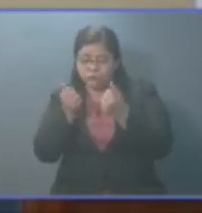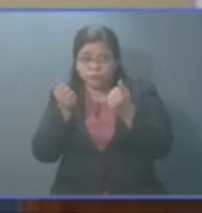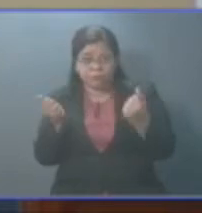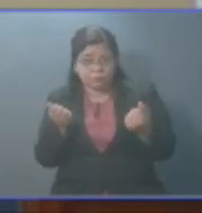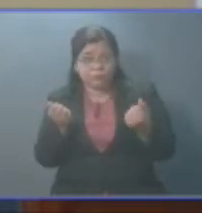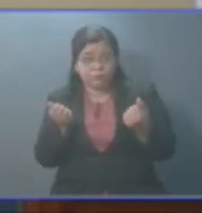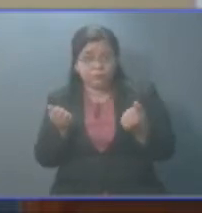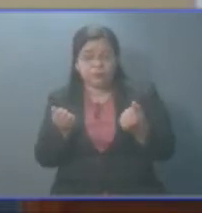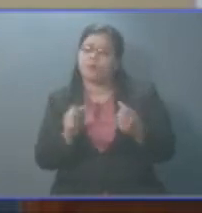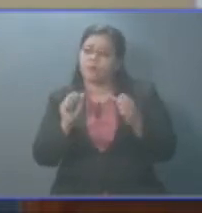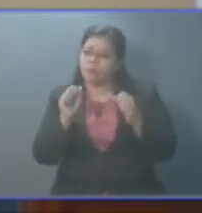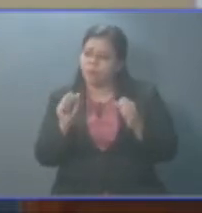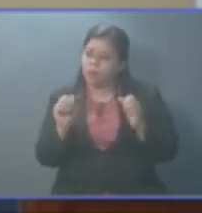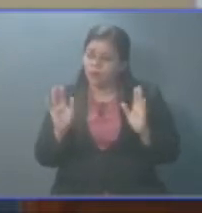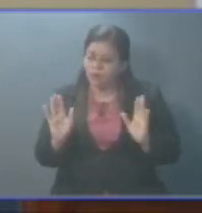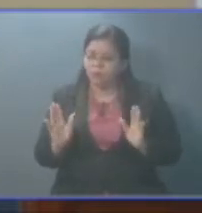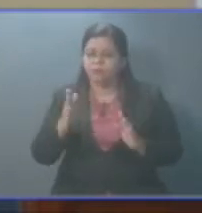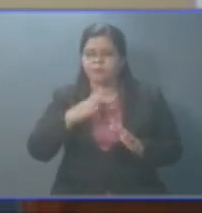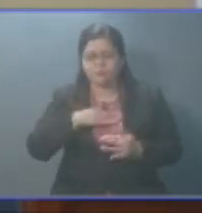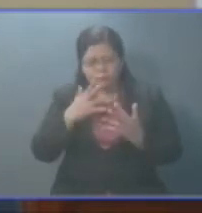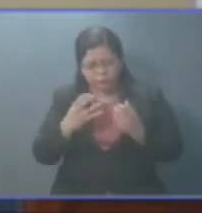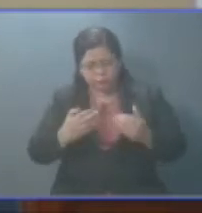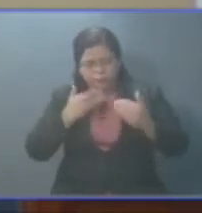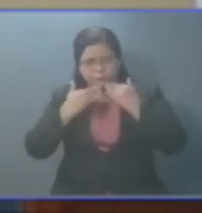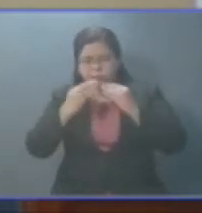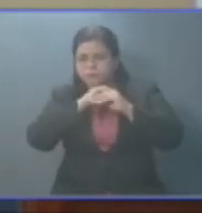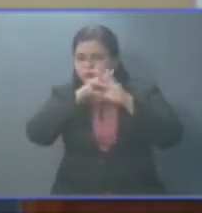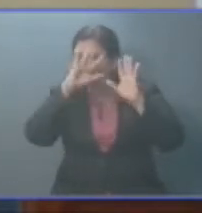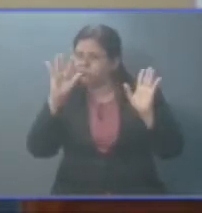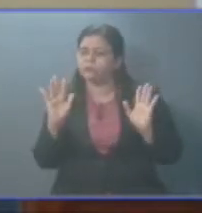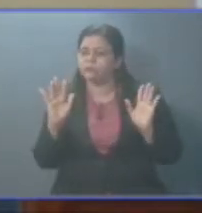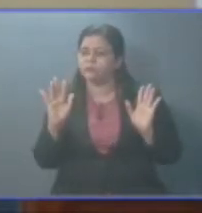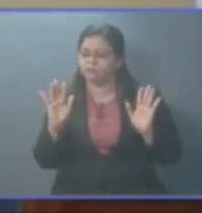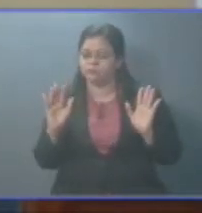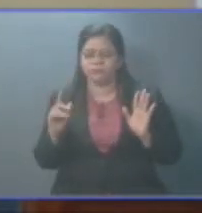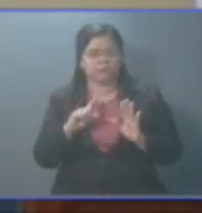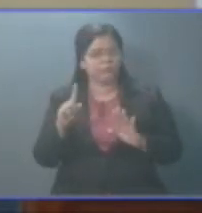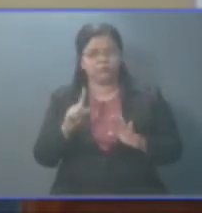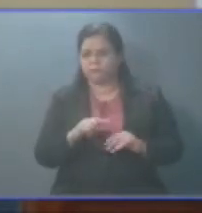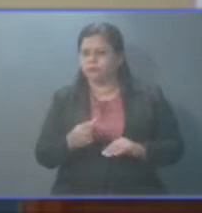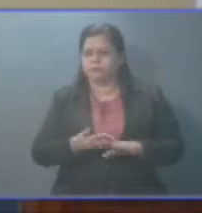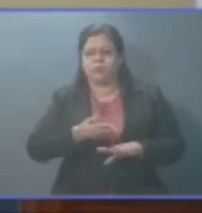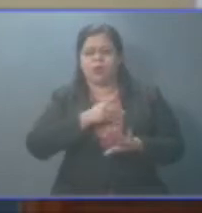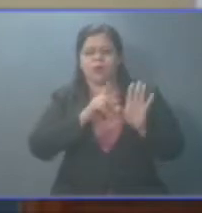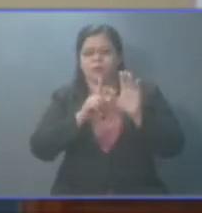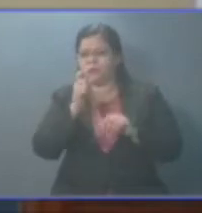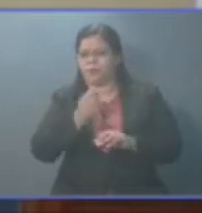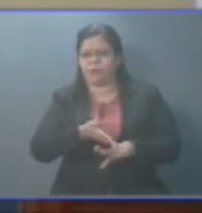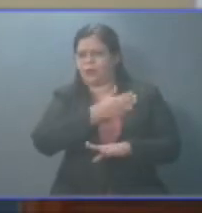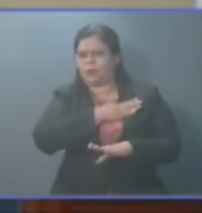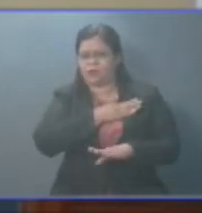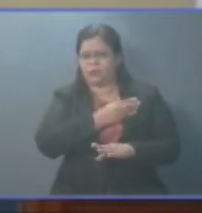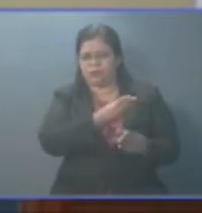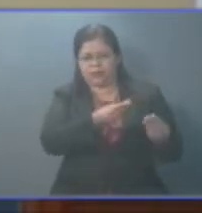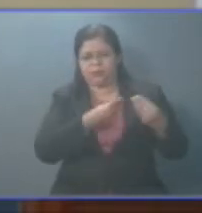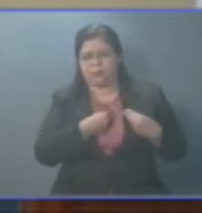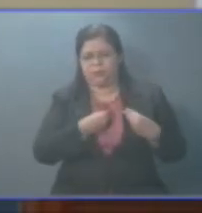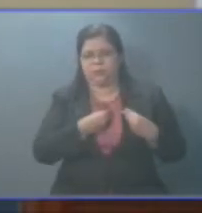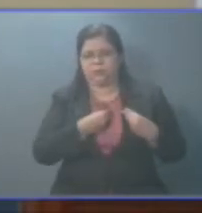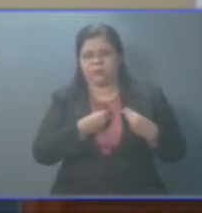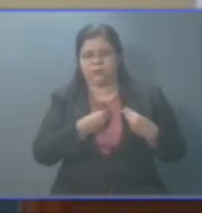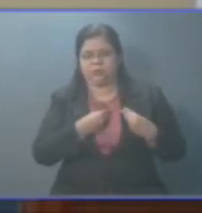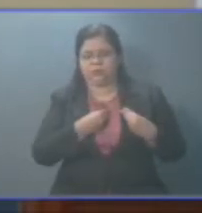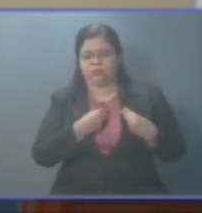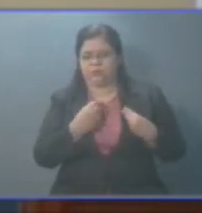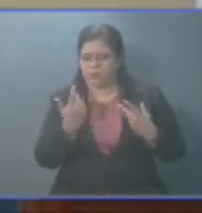están pidiendo, que por cierto, y quiero aclararlo, no es hace 6 meses que vino eso, para la tercera